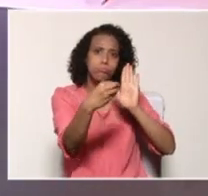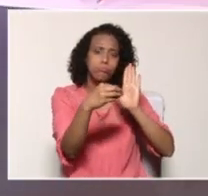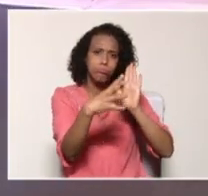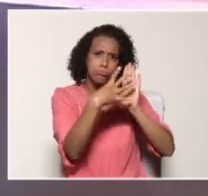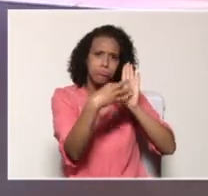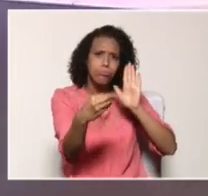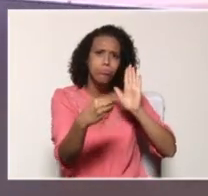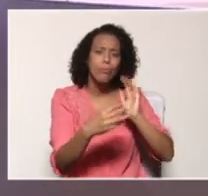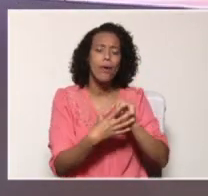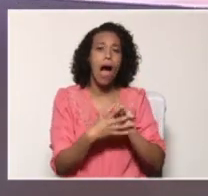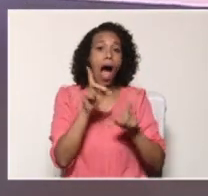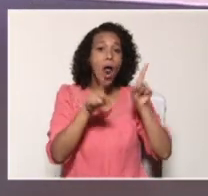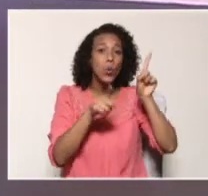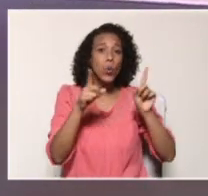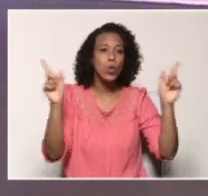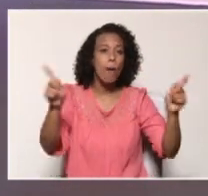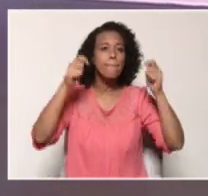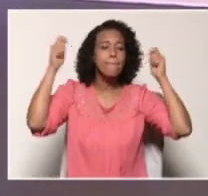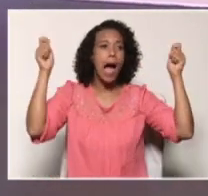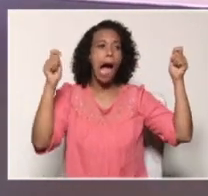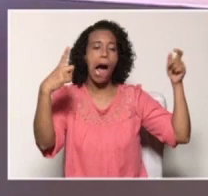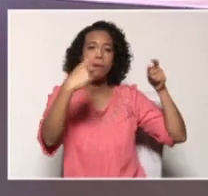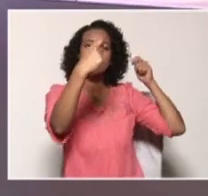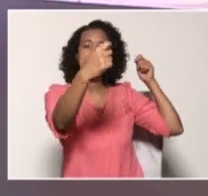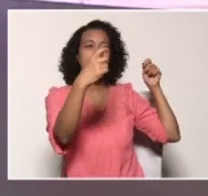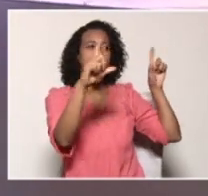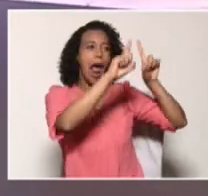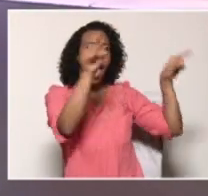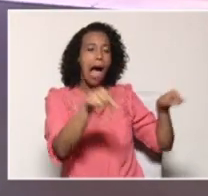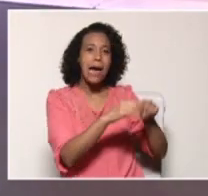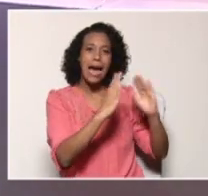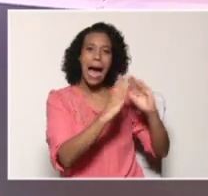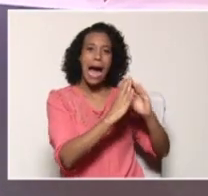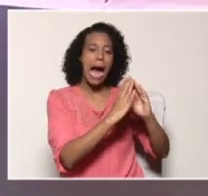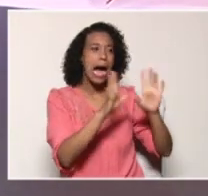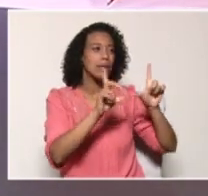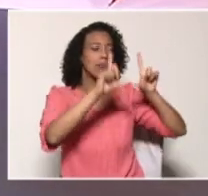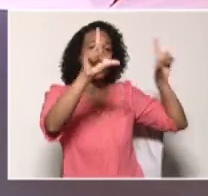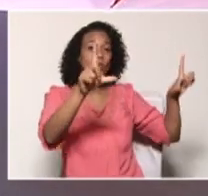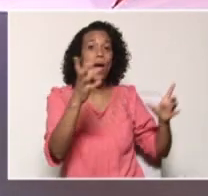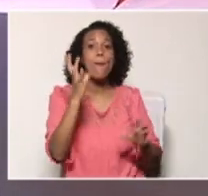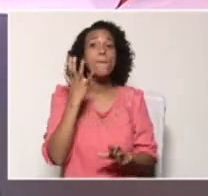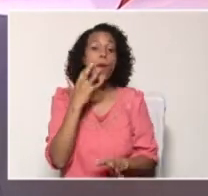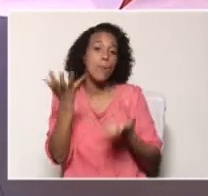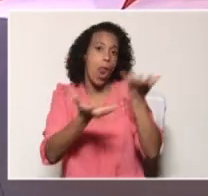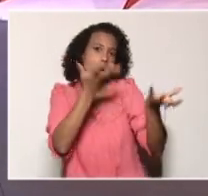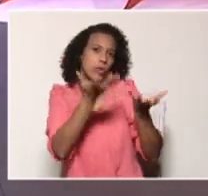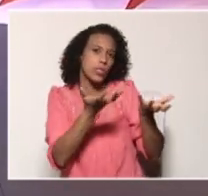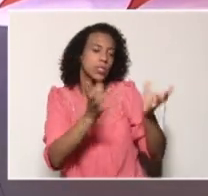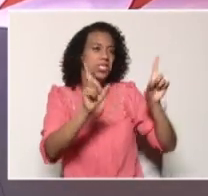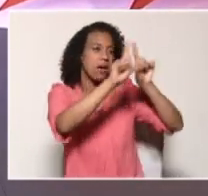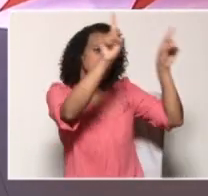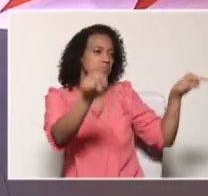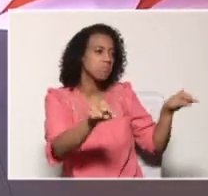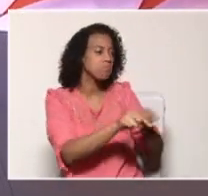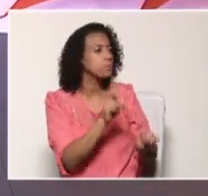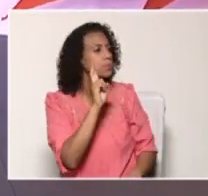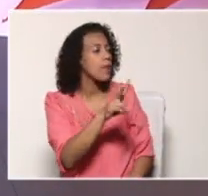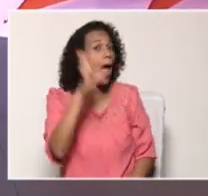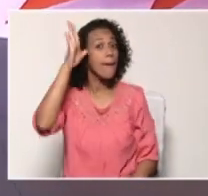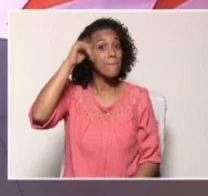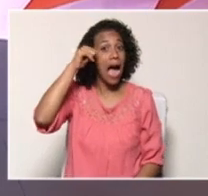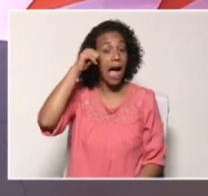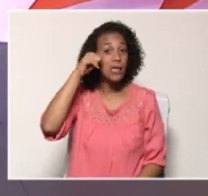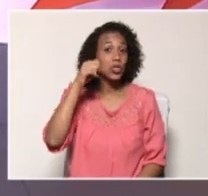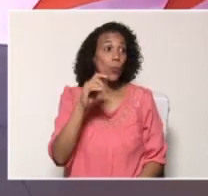algunas exposiciones, algunos carteles que pueden, sí, tener los niños en el hogar. Excelente. Ubicarlo en ciertos lugares estratégicos como la cocina, el baño, recordando